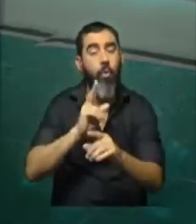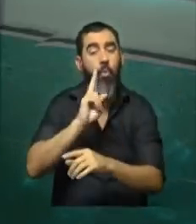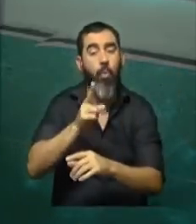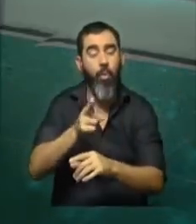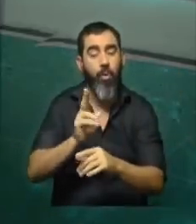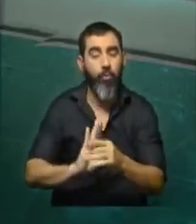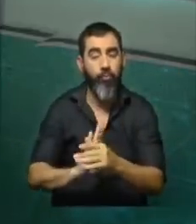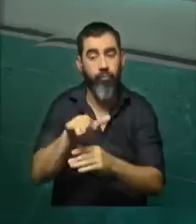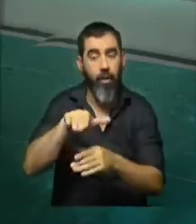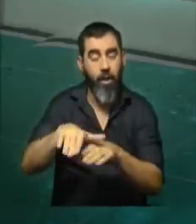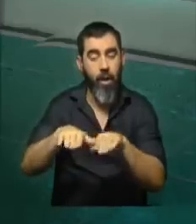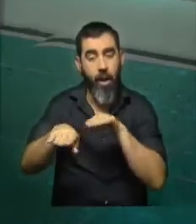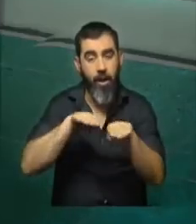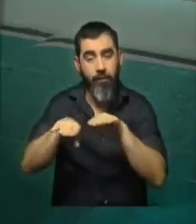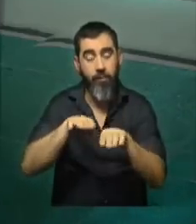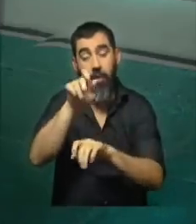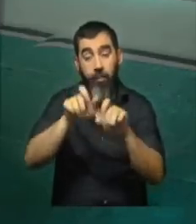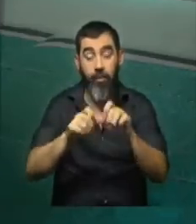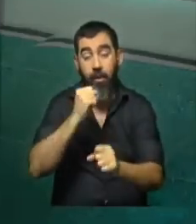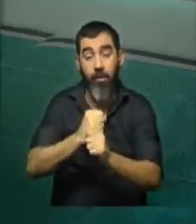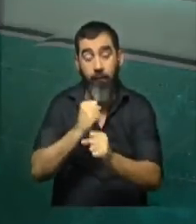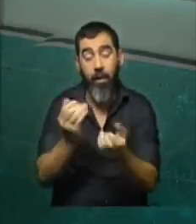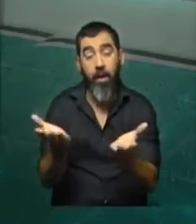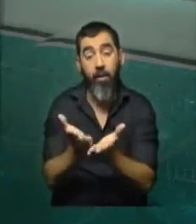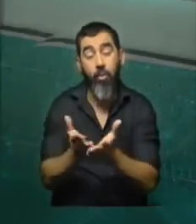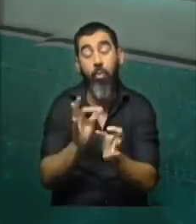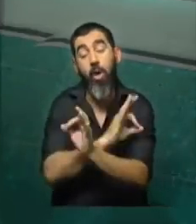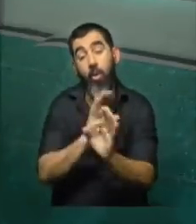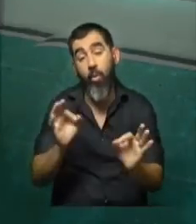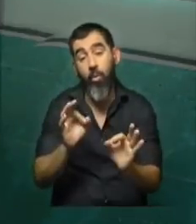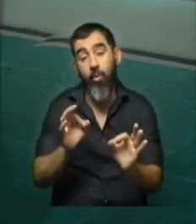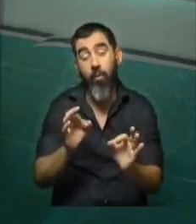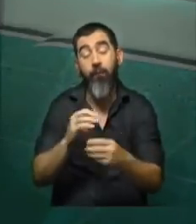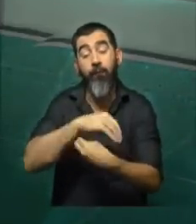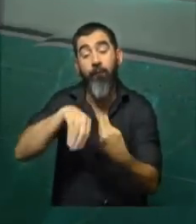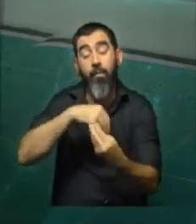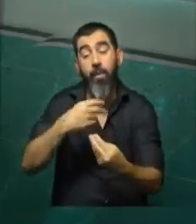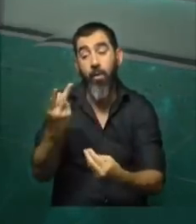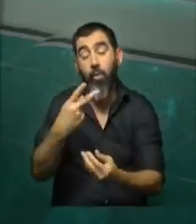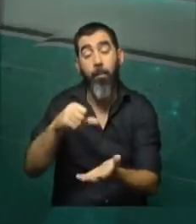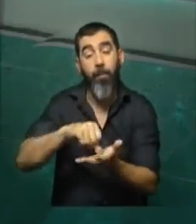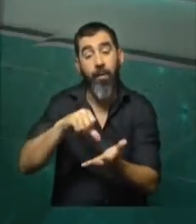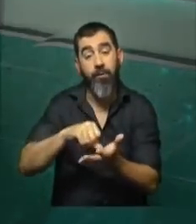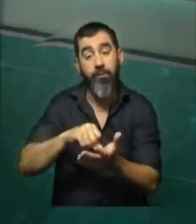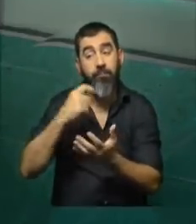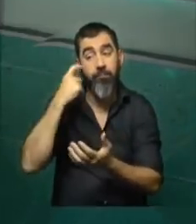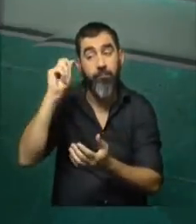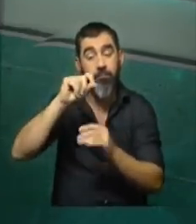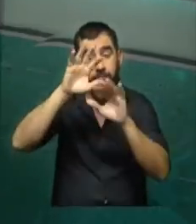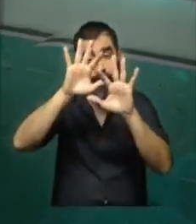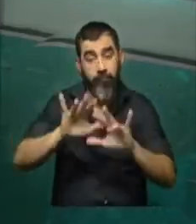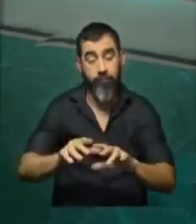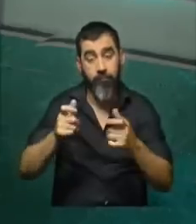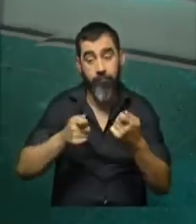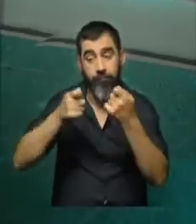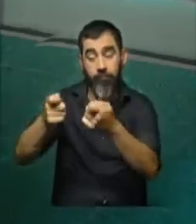de cruce, para personas que trabajan, estudian o tienen justamente familia binacional. Los promotores de la carta, que van a